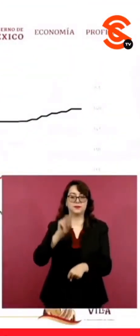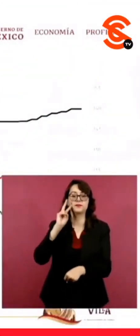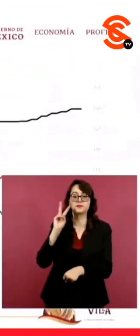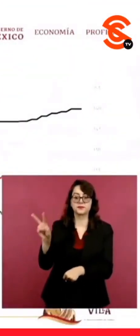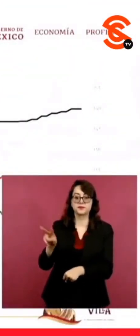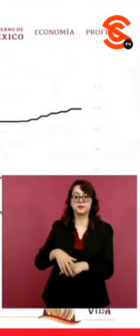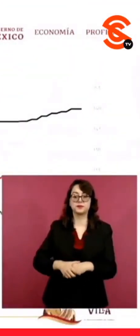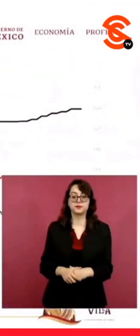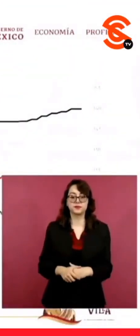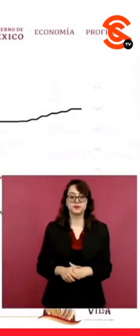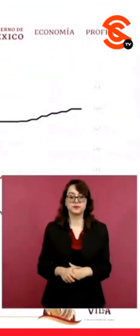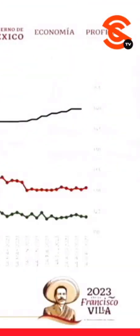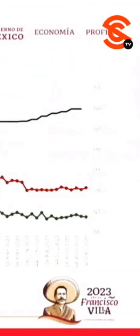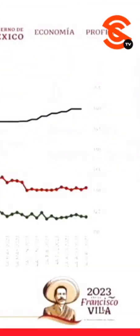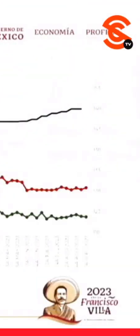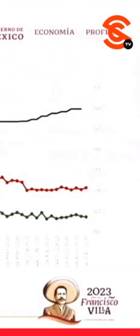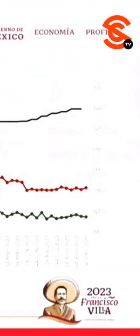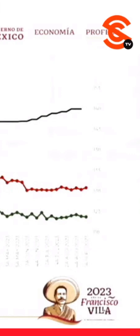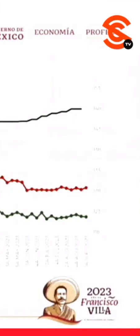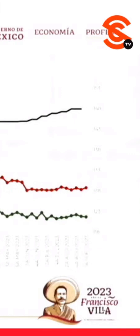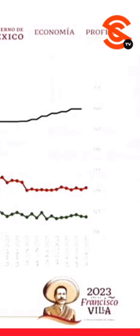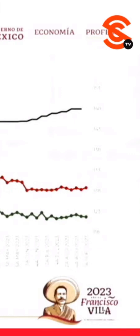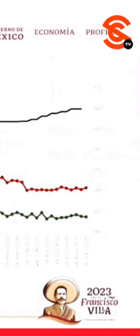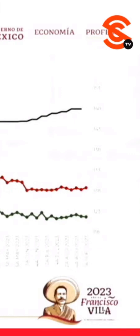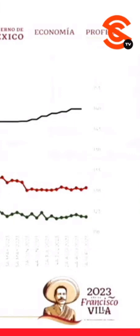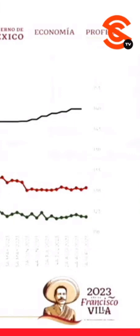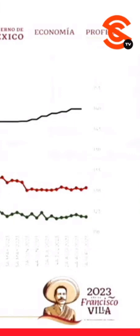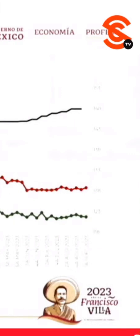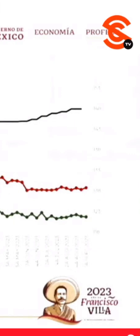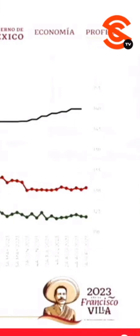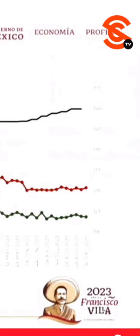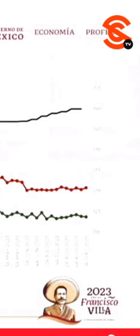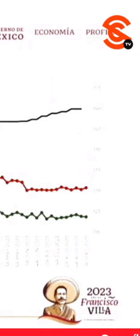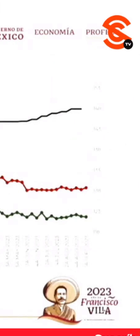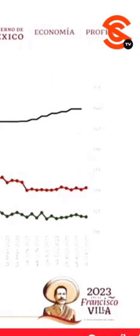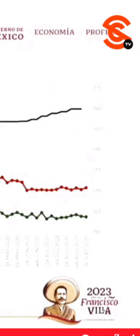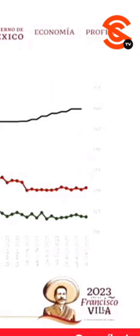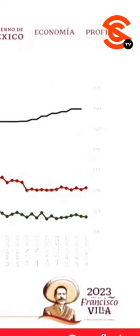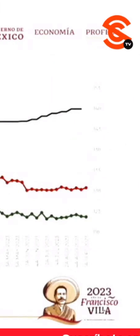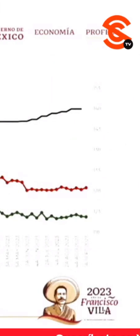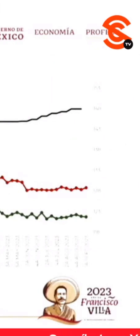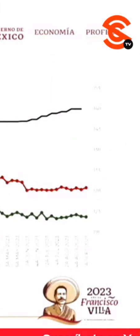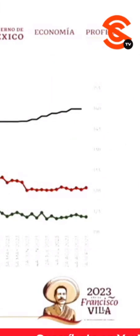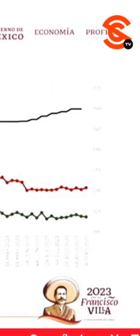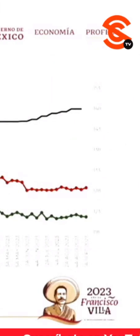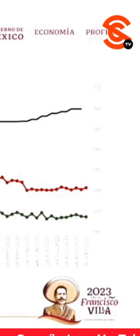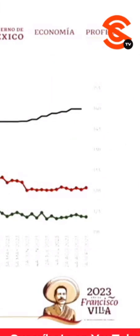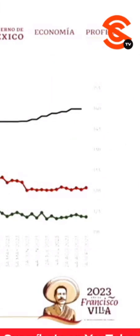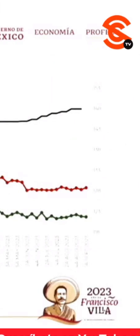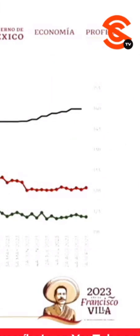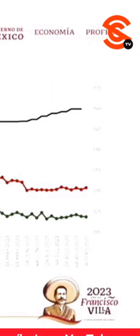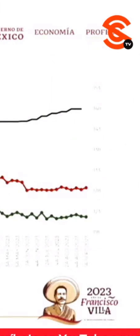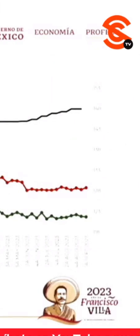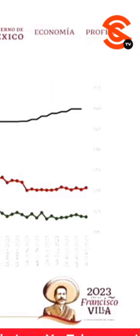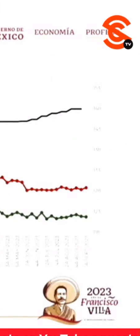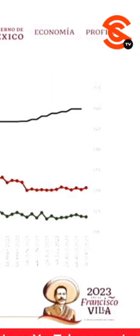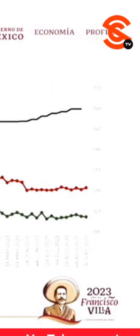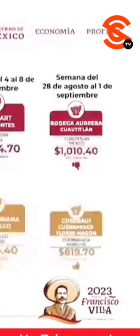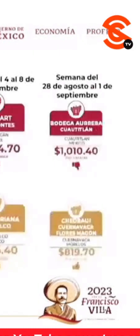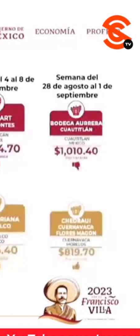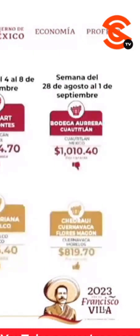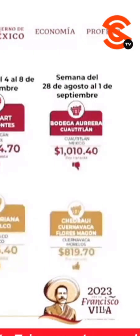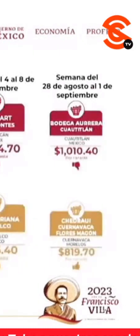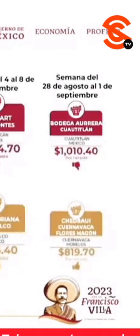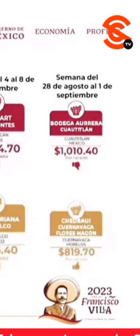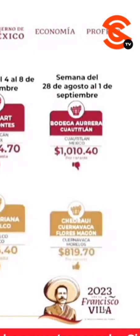de Precios al Consumidor, hasta la próxima, y vamos a ver en quién es el más carero en la zona centro, que fue Walmart